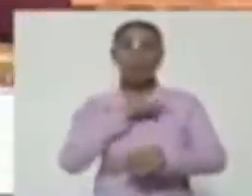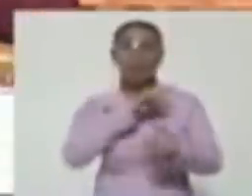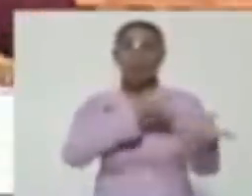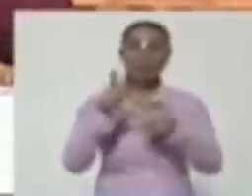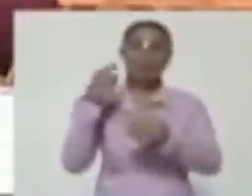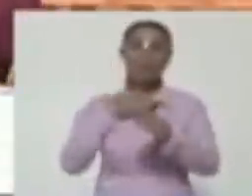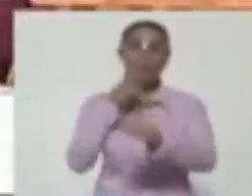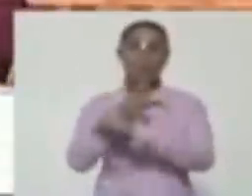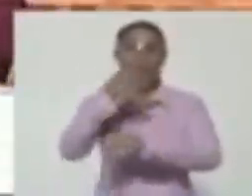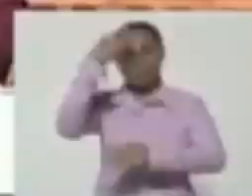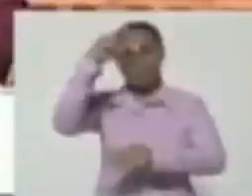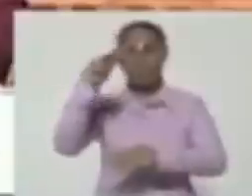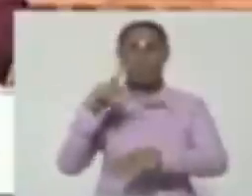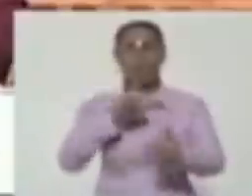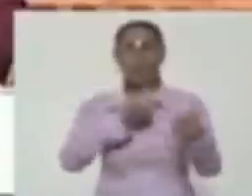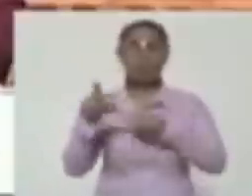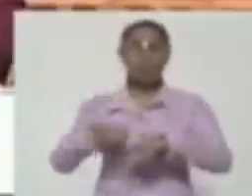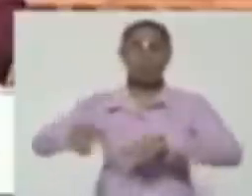para sentarnos